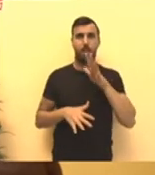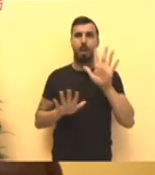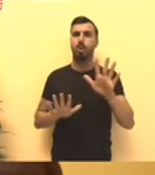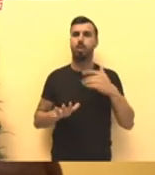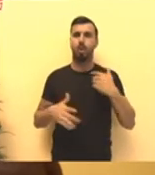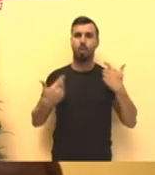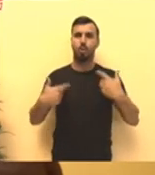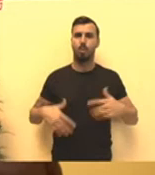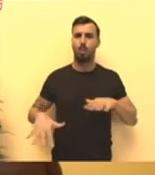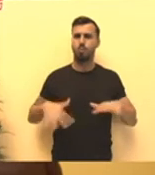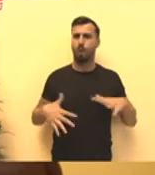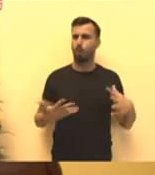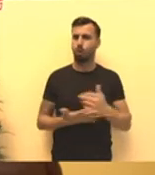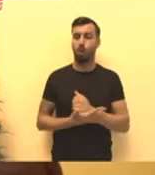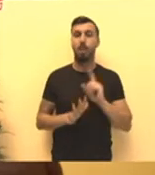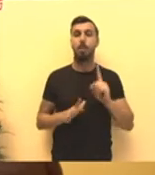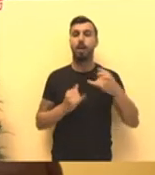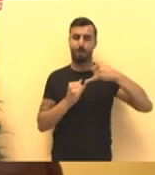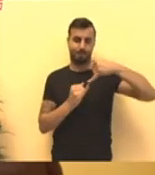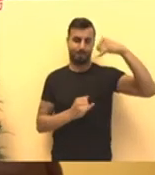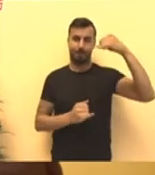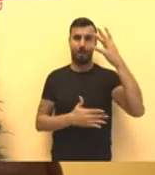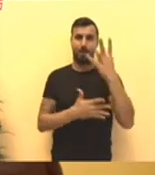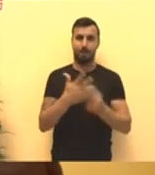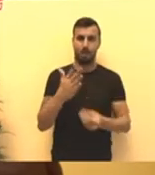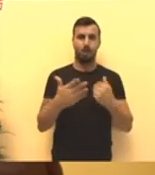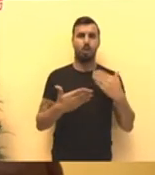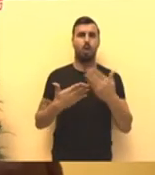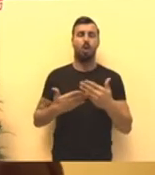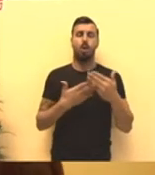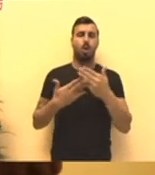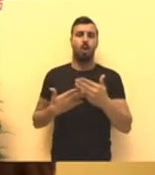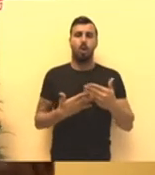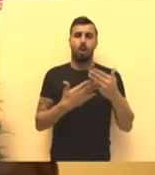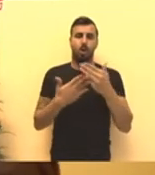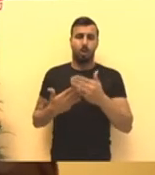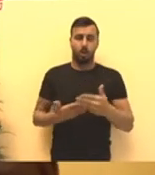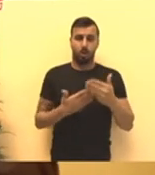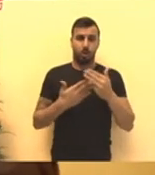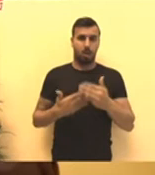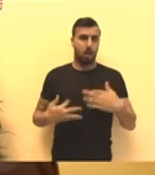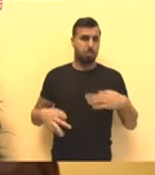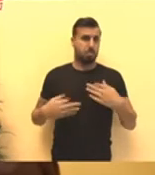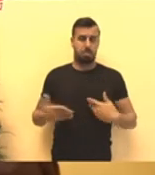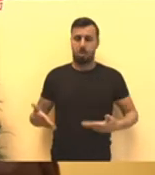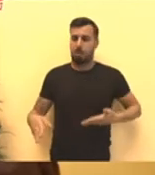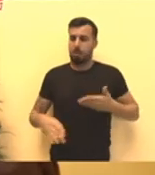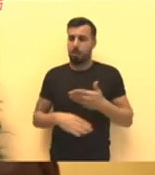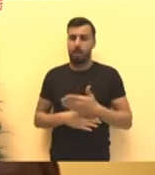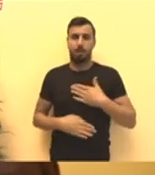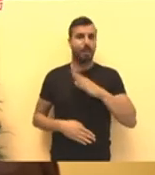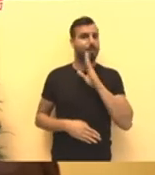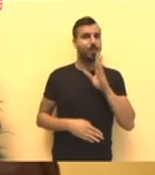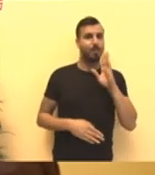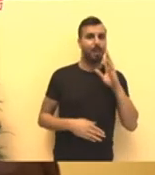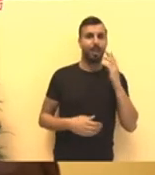Yo fui a un colegio normal, mi madre le pagaba al chofer de la guagua para que me sacara de la guagua, me llevara a clase, me